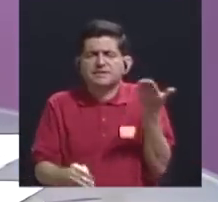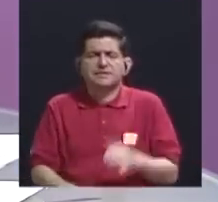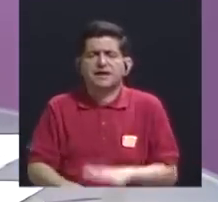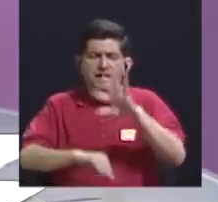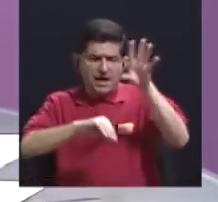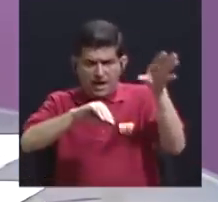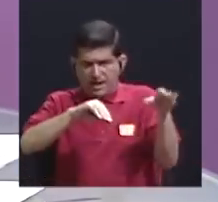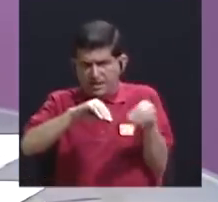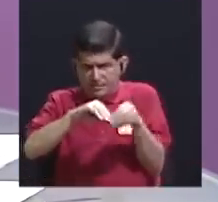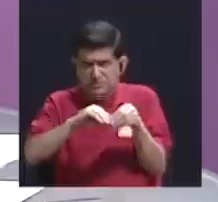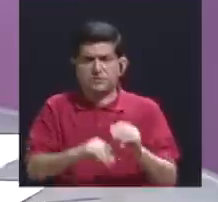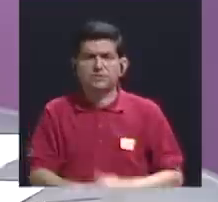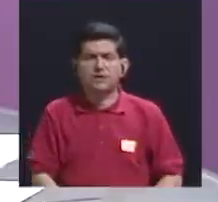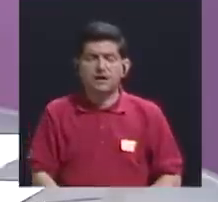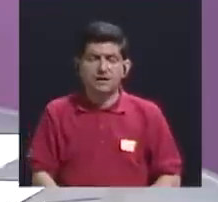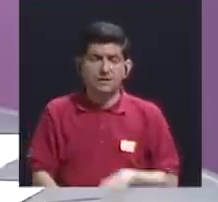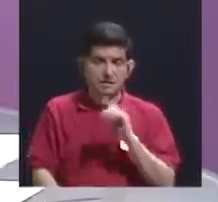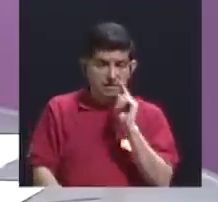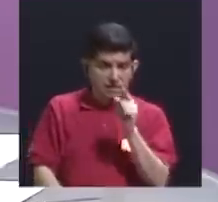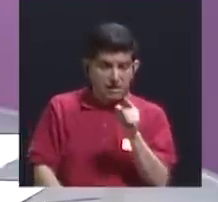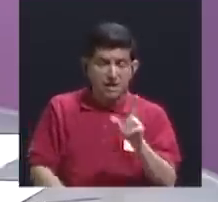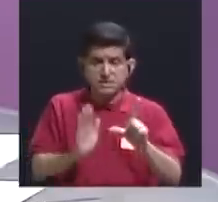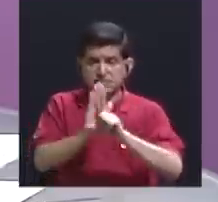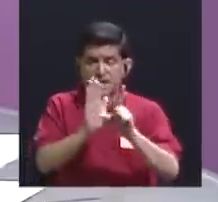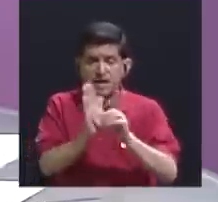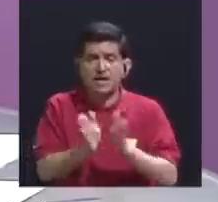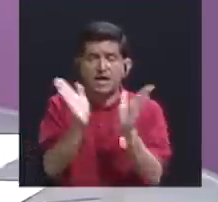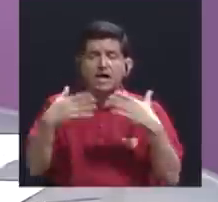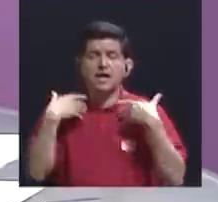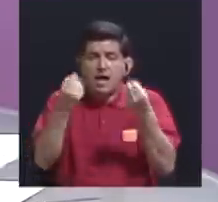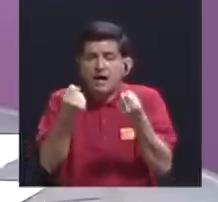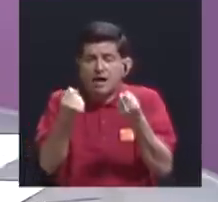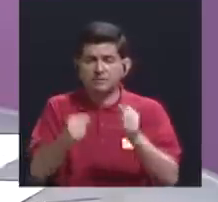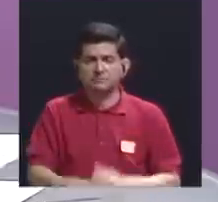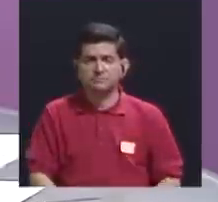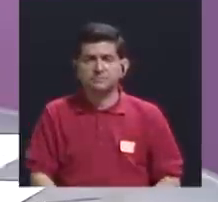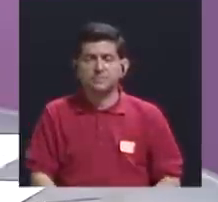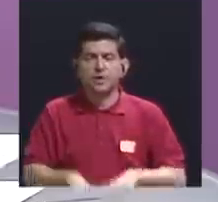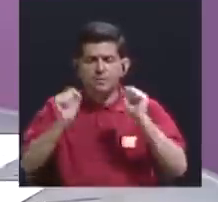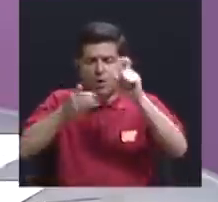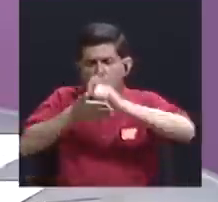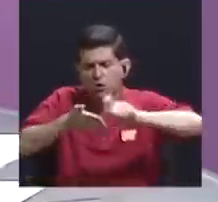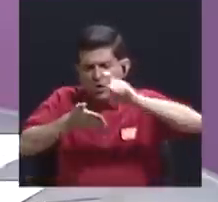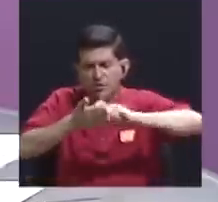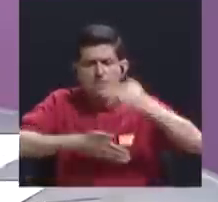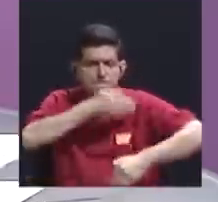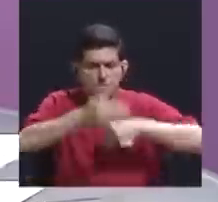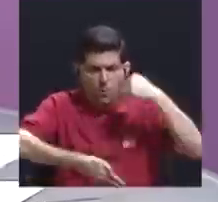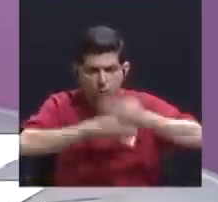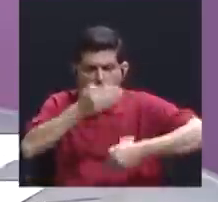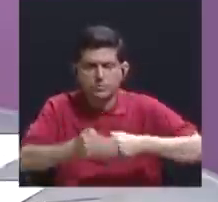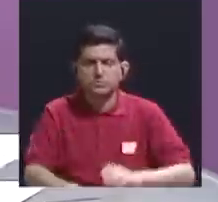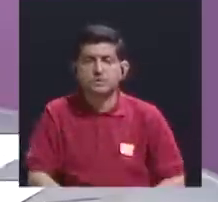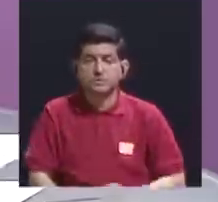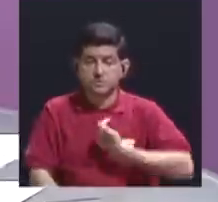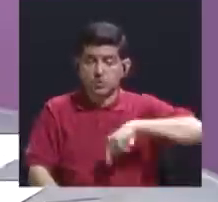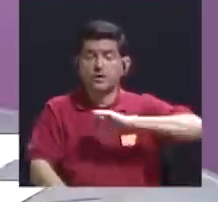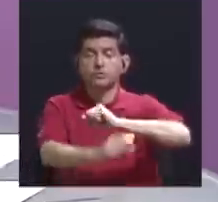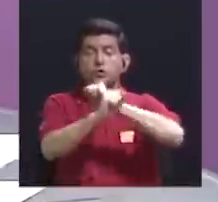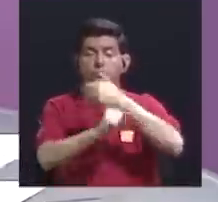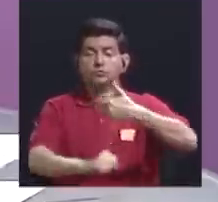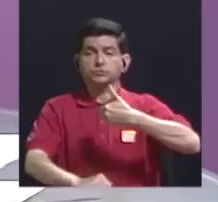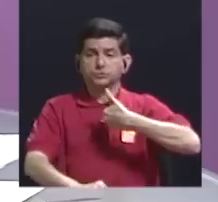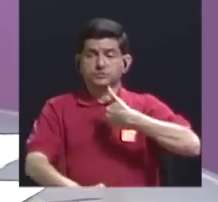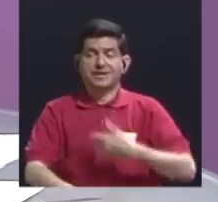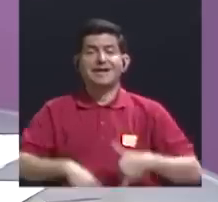adicción a esta la ley general de salud pues que se redacte un protocolo que nos asegure